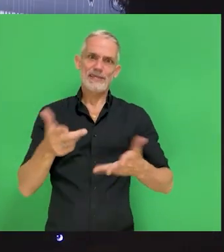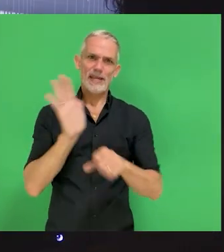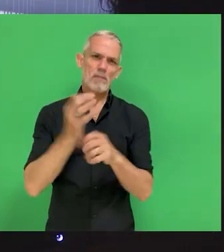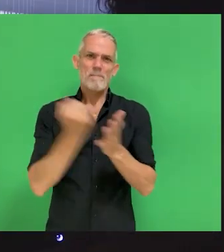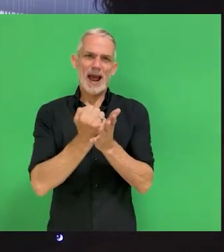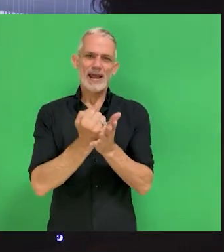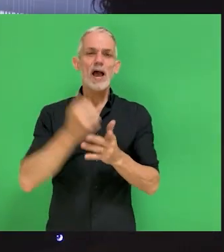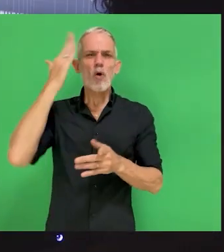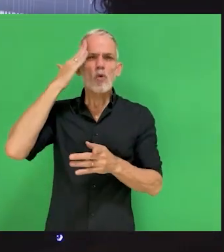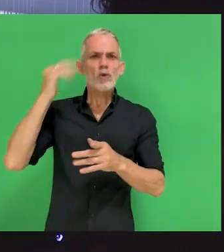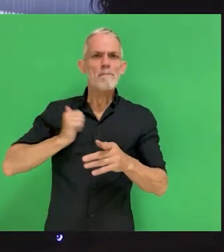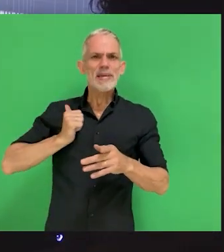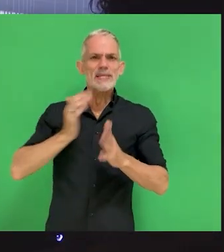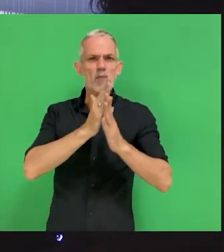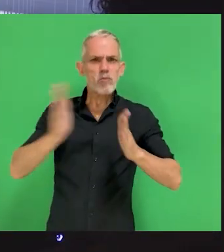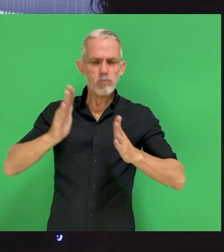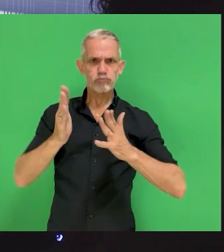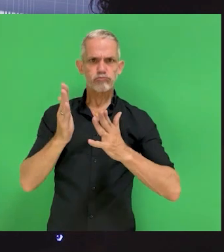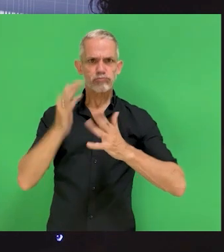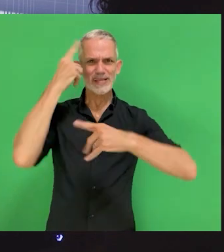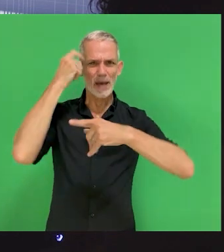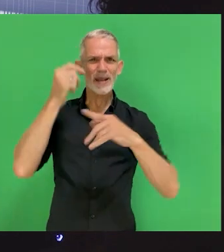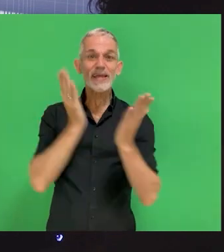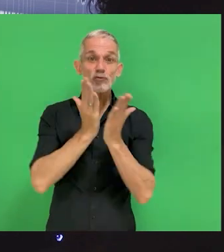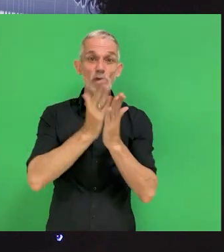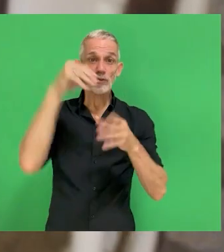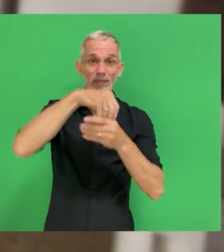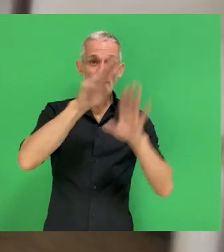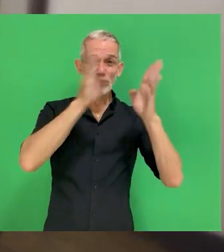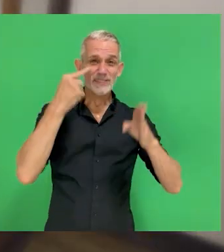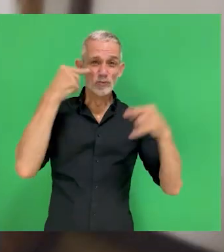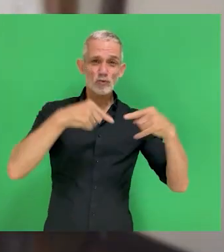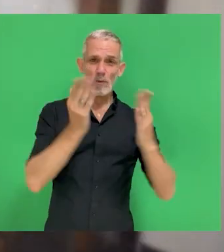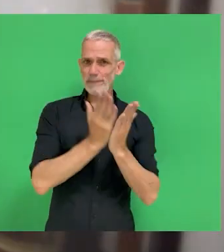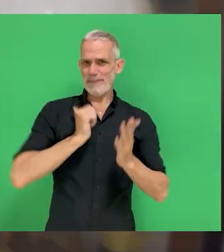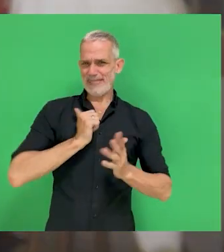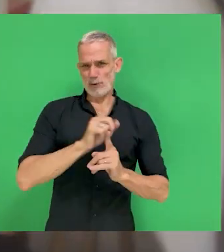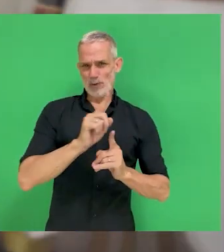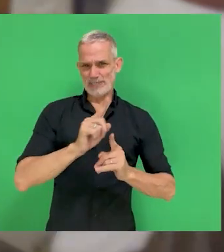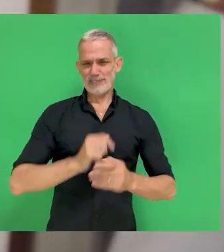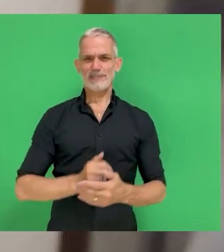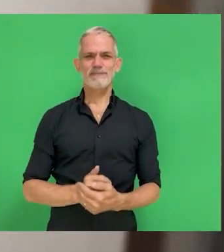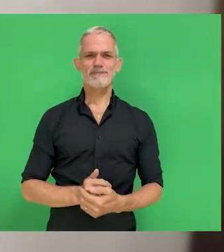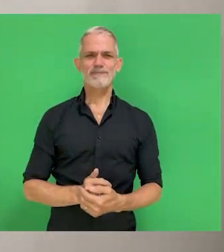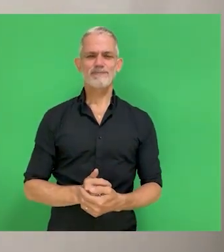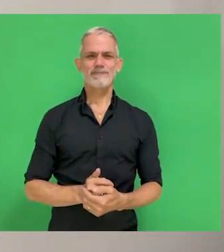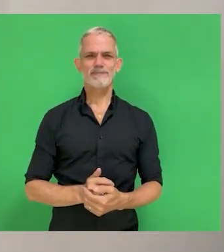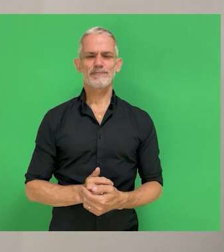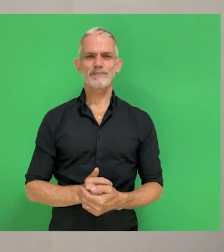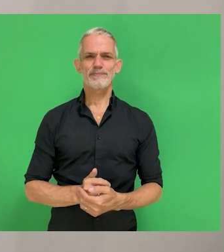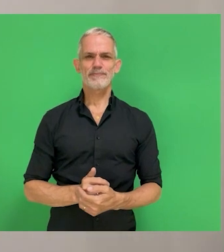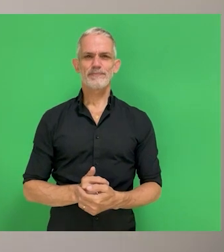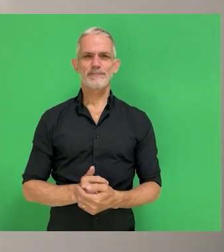La cultura militar no solo se aprende en la carrera militar. Distintos espacios en Casa Amarilla. Hay una